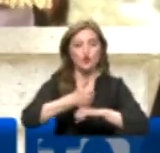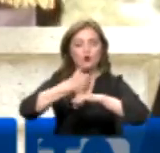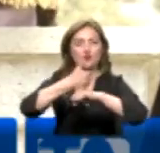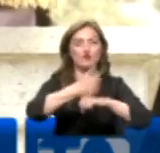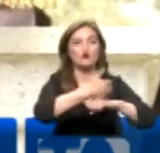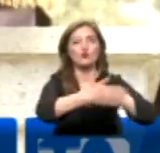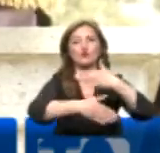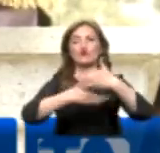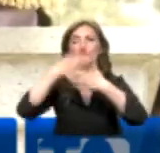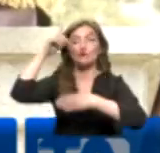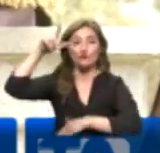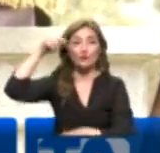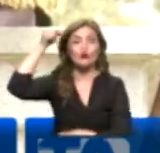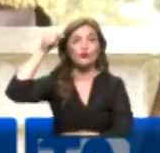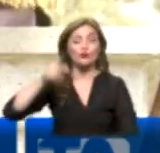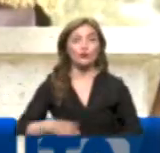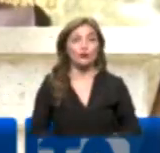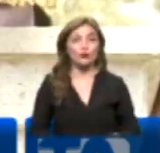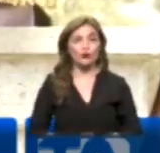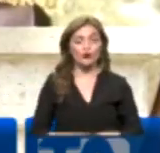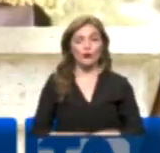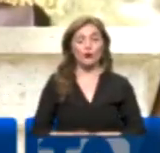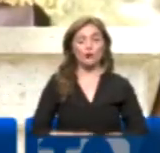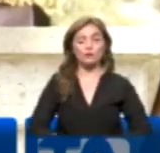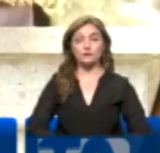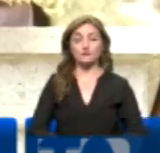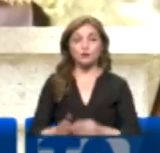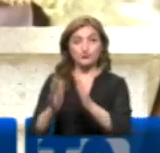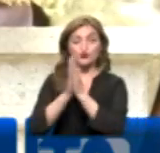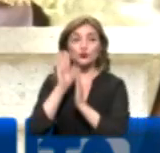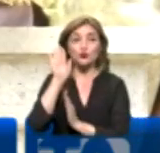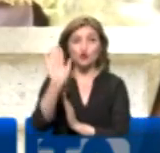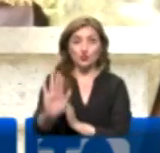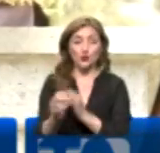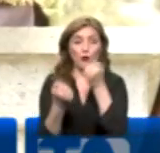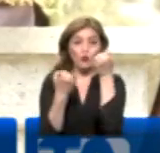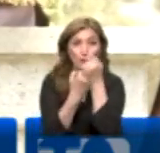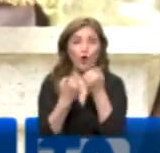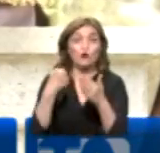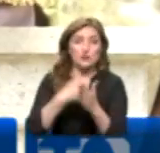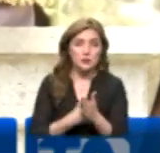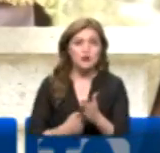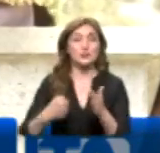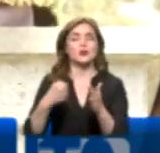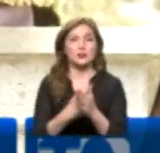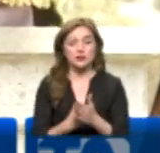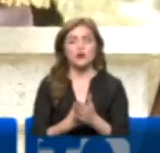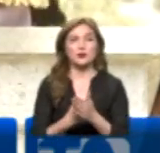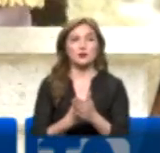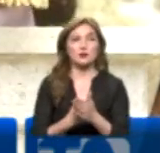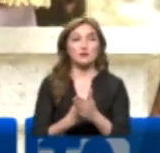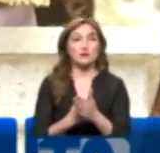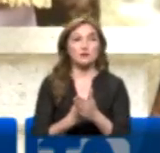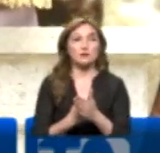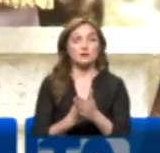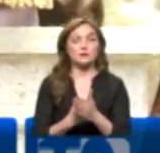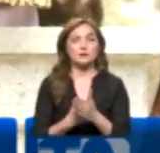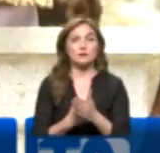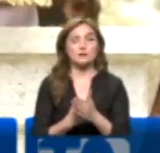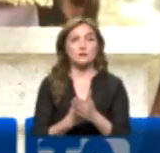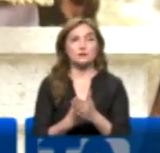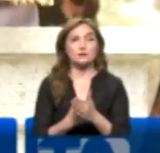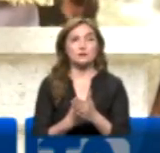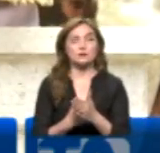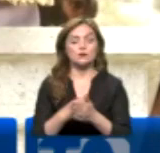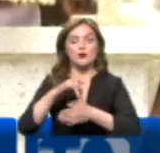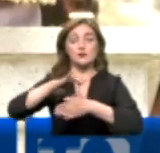Autoridades del Estado, requerimos su apoyo para que la lucha que se libra por contrarrestar las